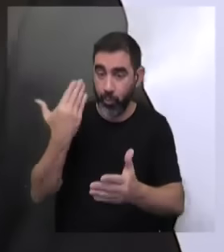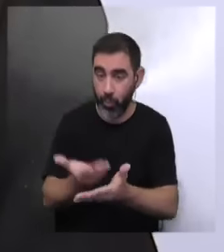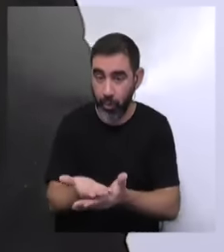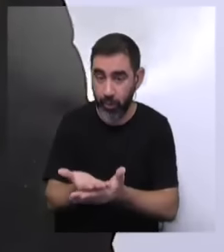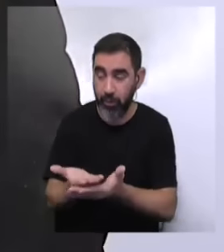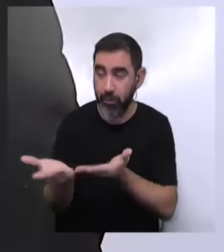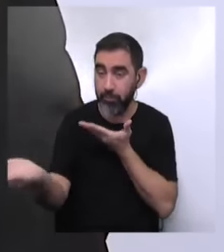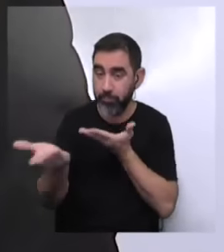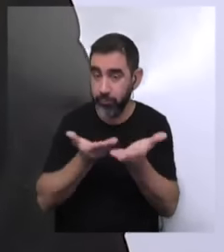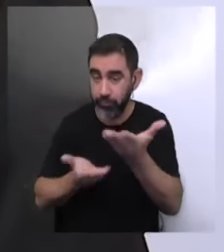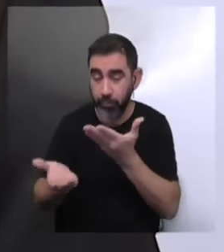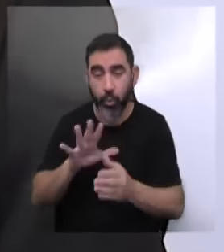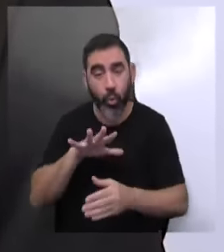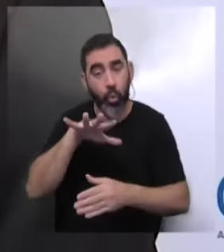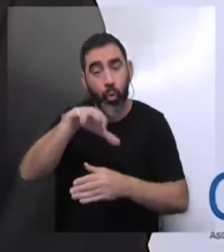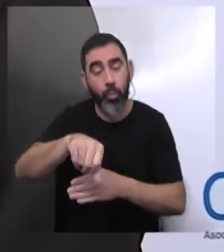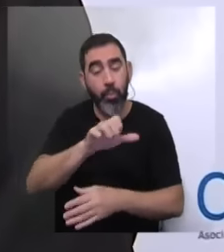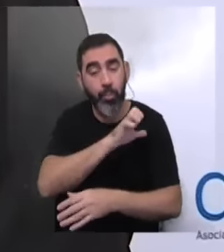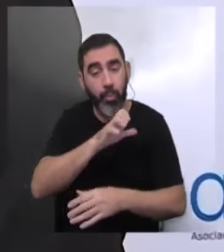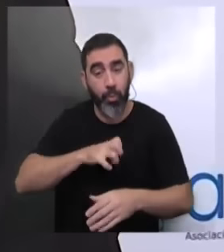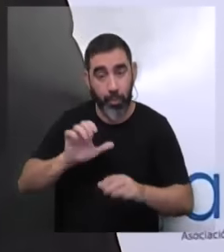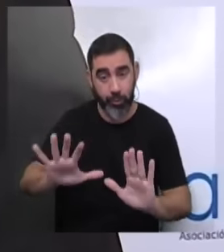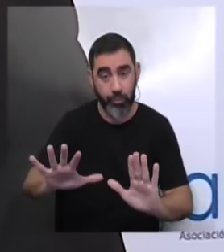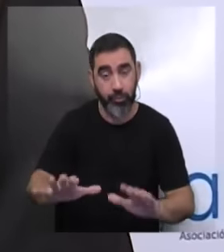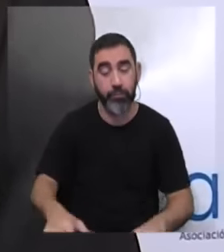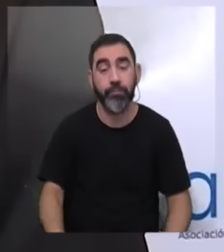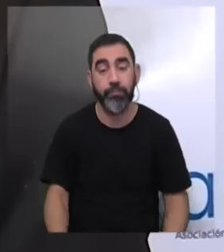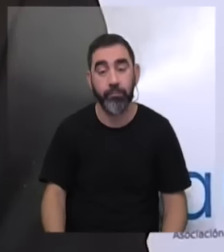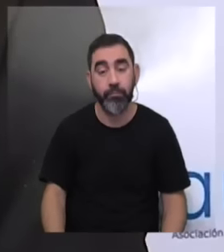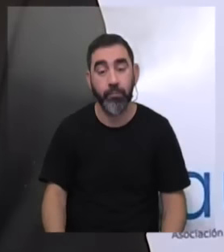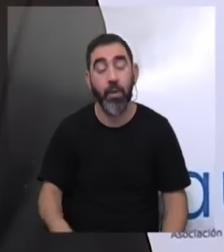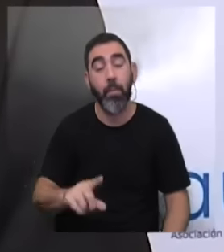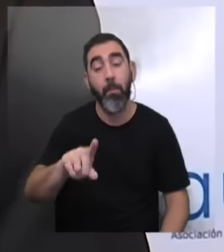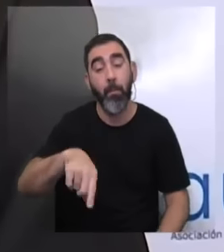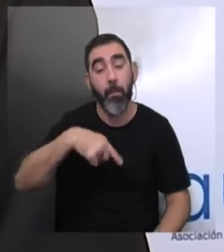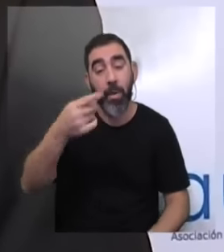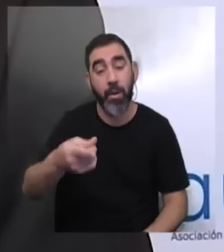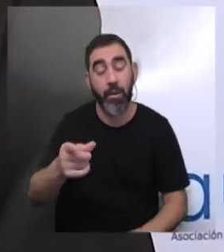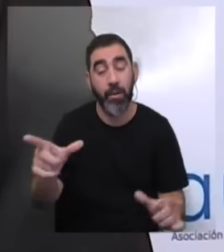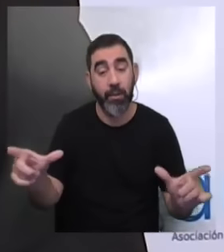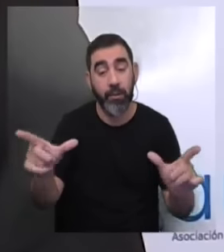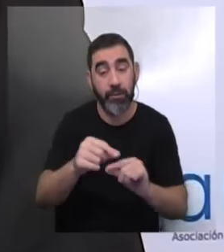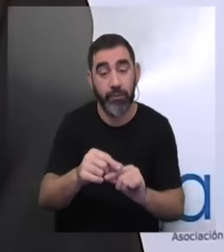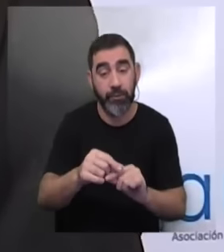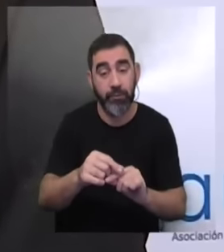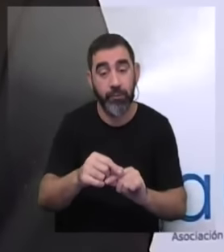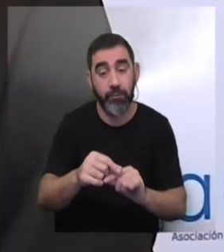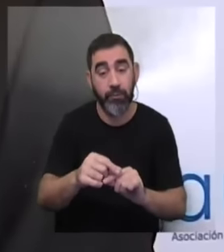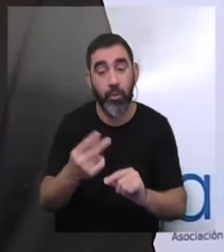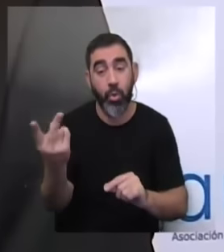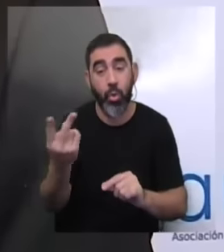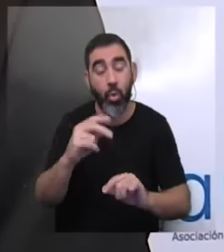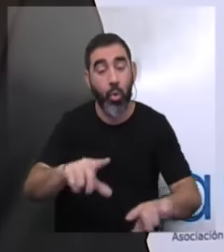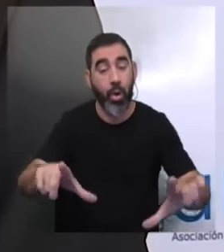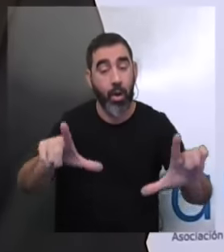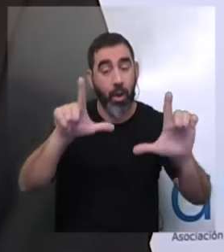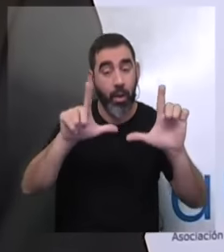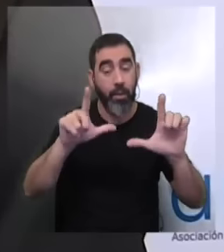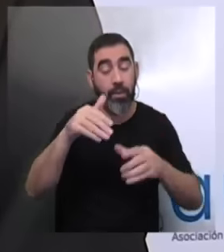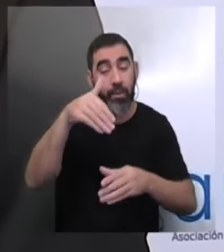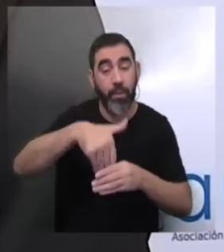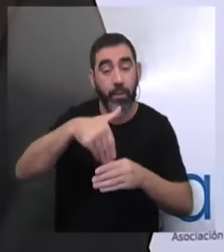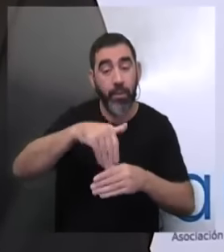debe asumir un compromiso de estado en esta materia Sí mañana van a estar en el cierre digamos este los dos candidatos más